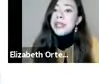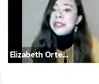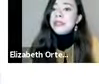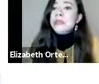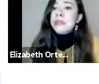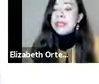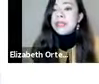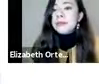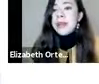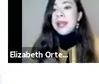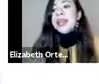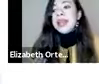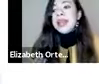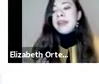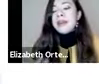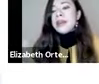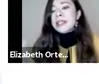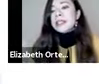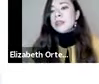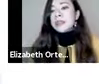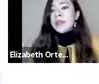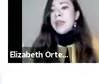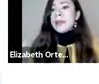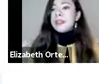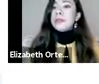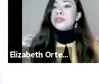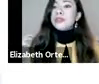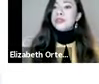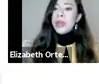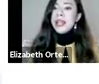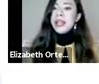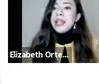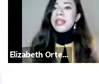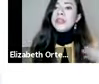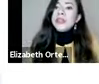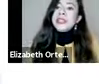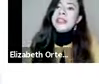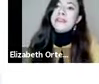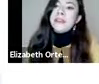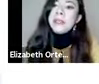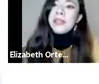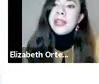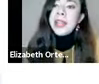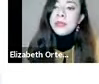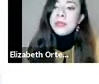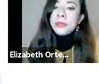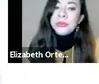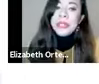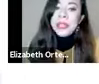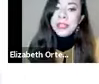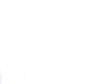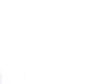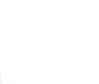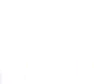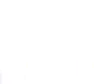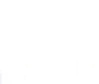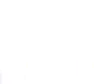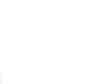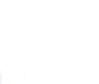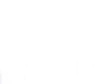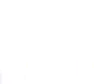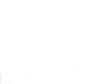ópticas que son importantes para favorecer sobre todo la parte postural, y entonces de esa forma integrar algún